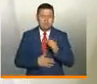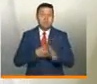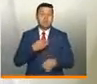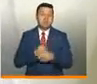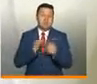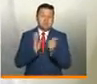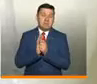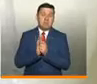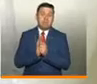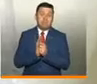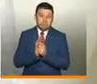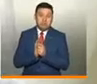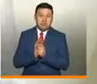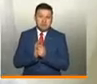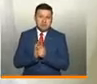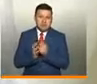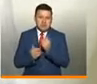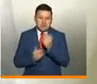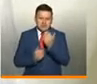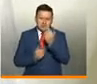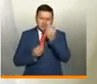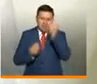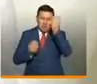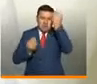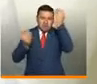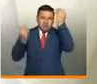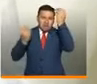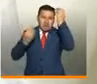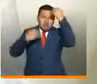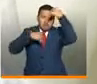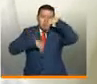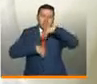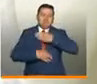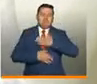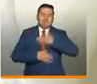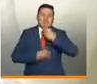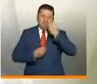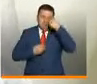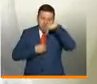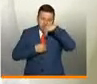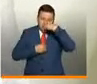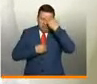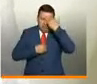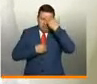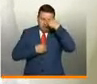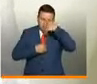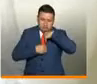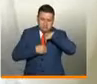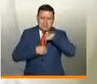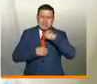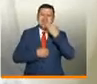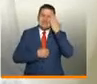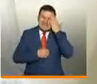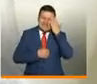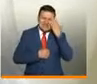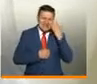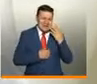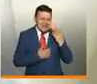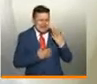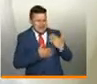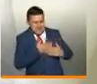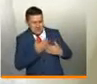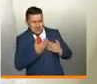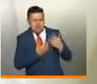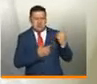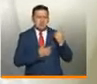de eso, la moral por los cielos. Porque a pesar de la crisis, a pesar del rezago, ustedes han